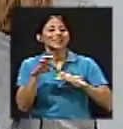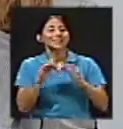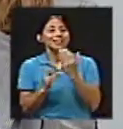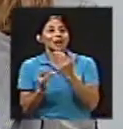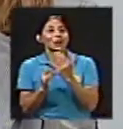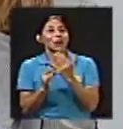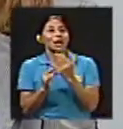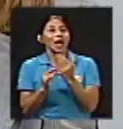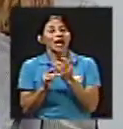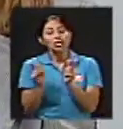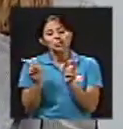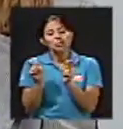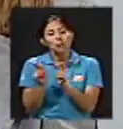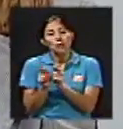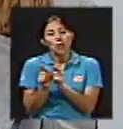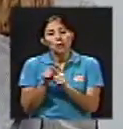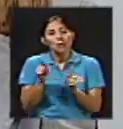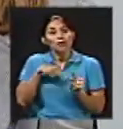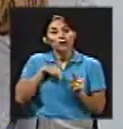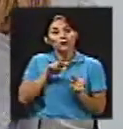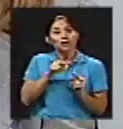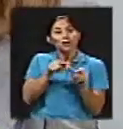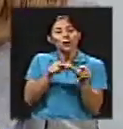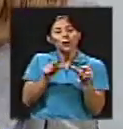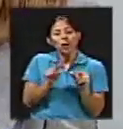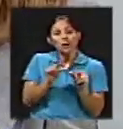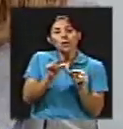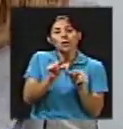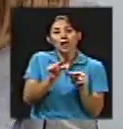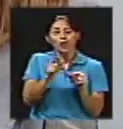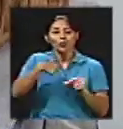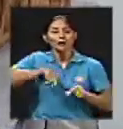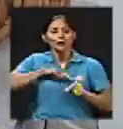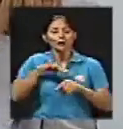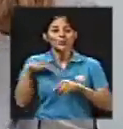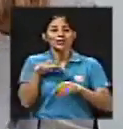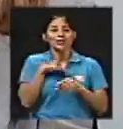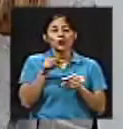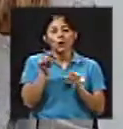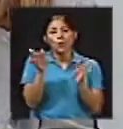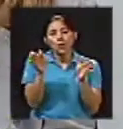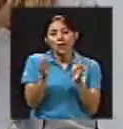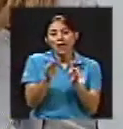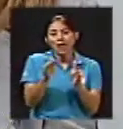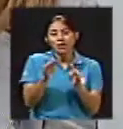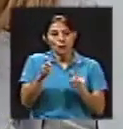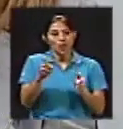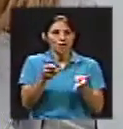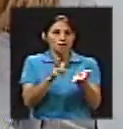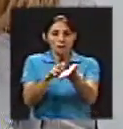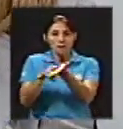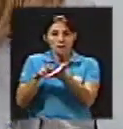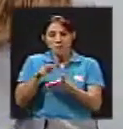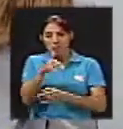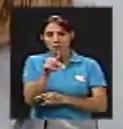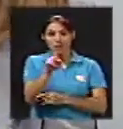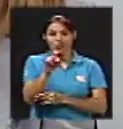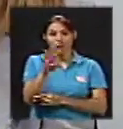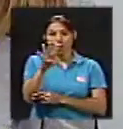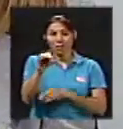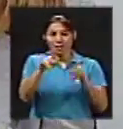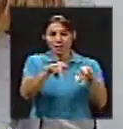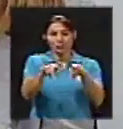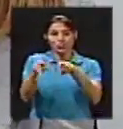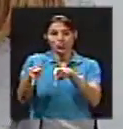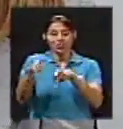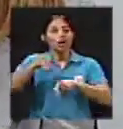pequeño, pero en realidad somos un ministerio muy pequeño, tenemos alrededor de 140 personas, trabajamos muy de la mano con